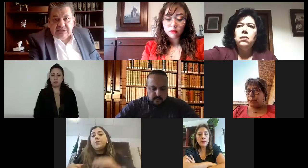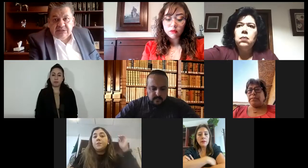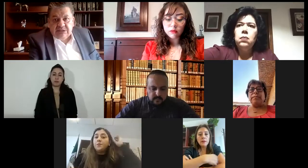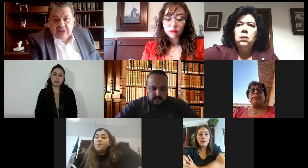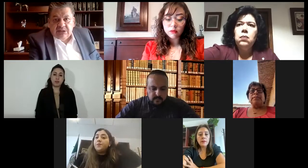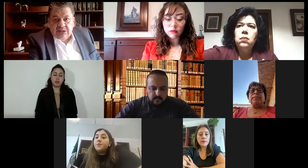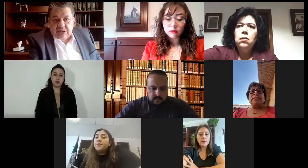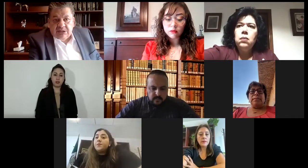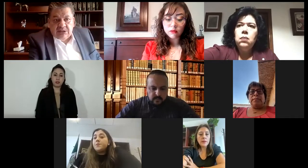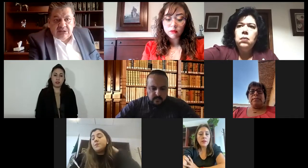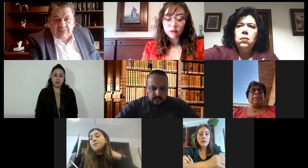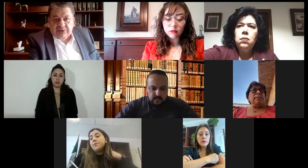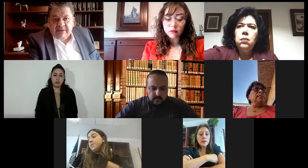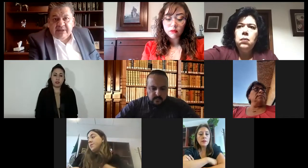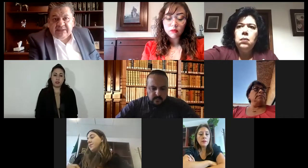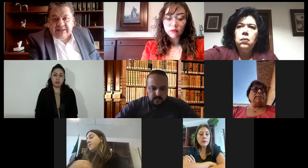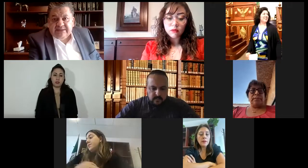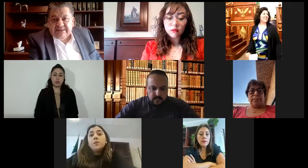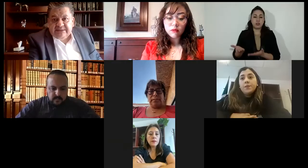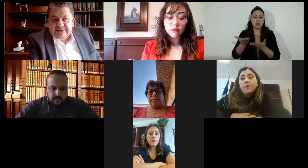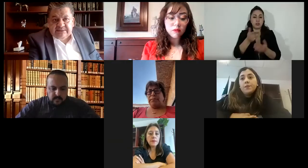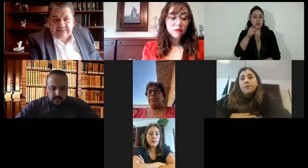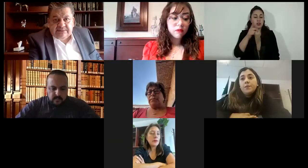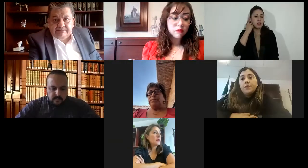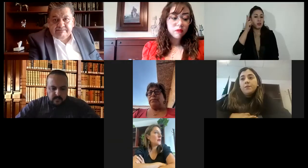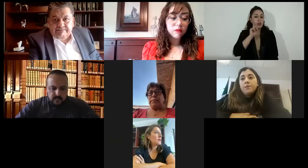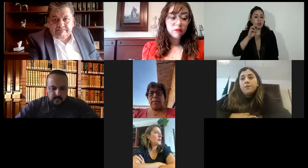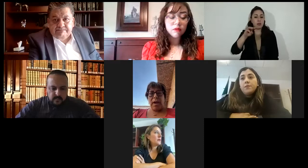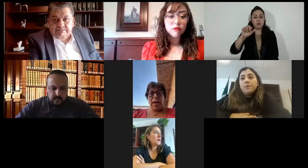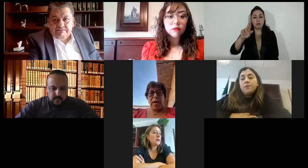gracias. Diputada